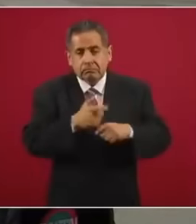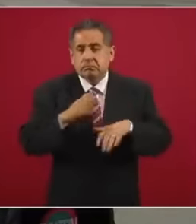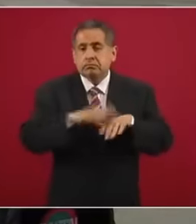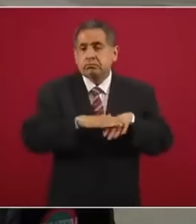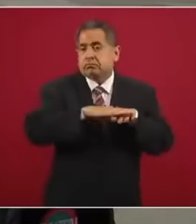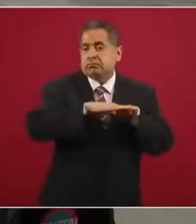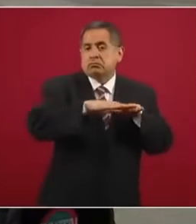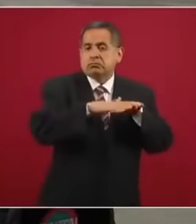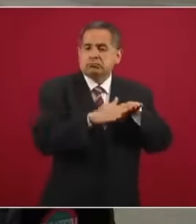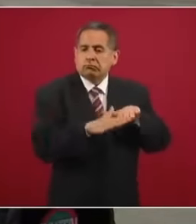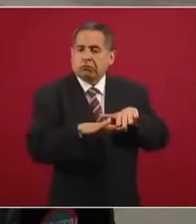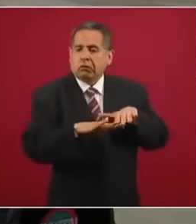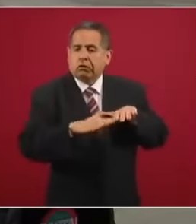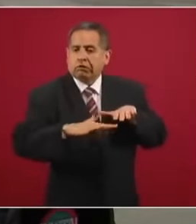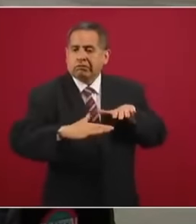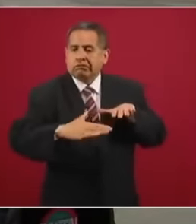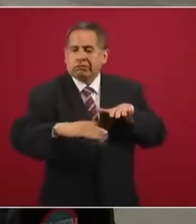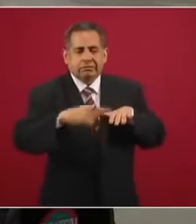hunde